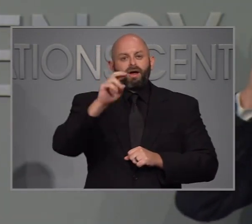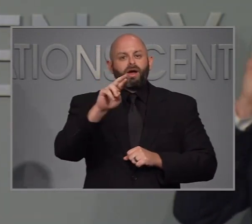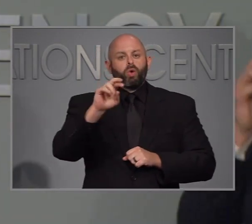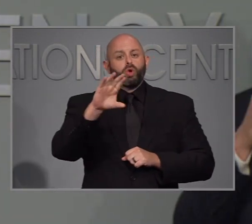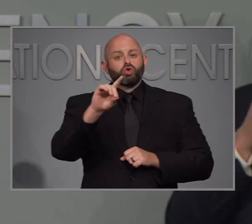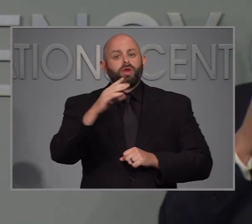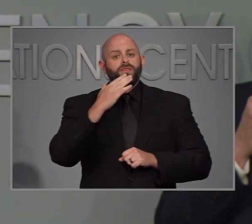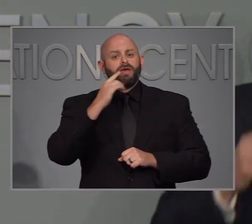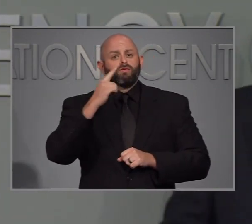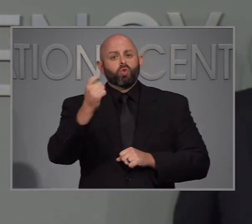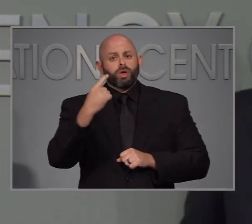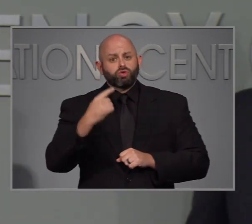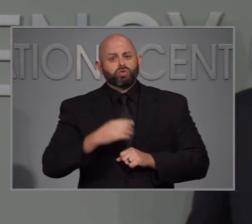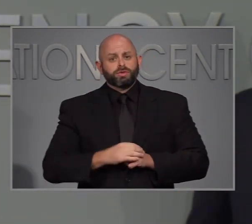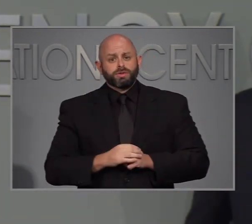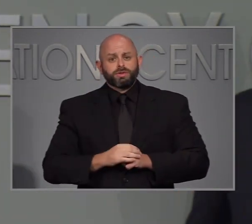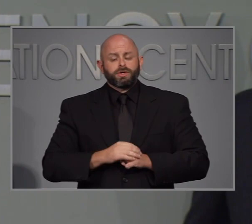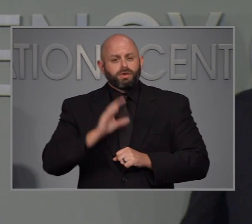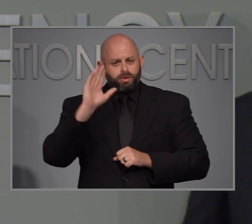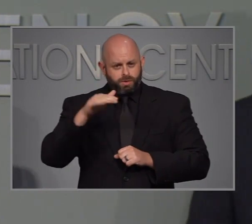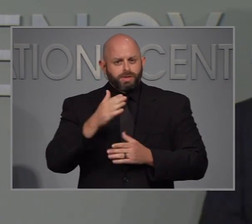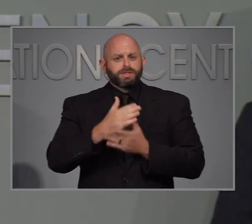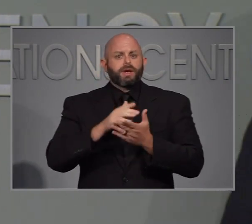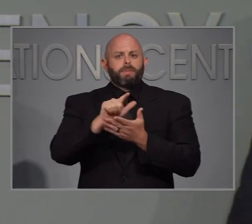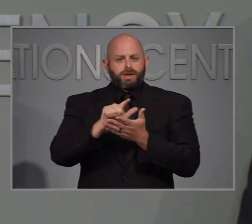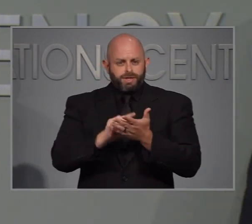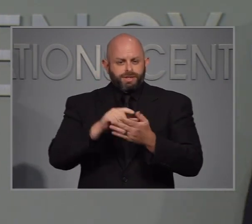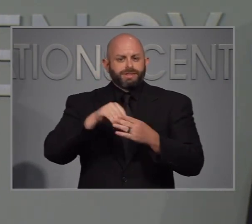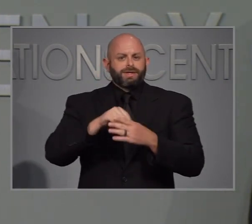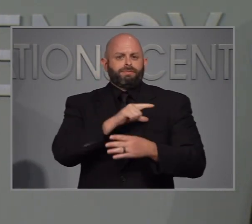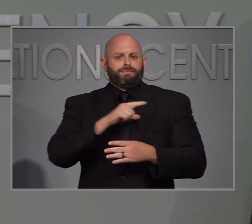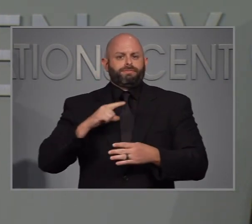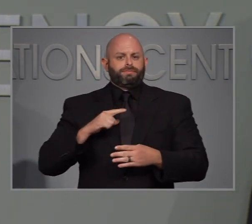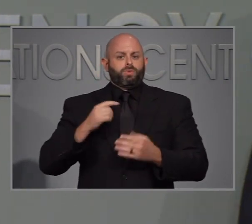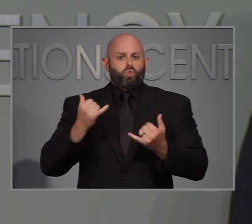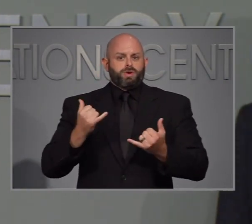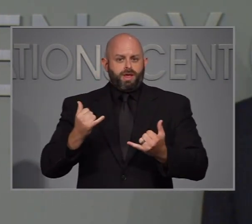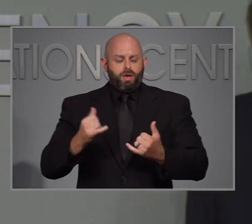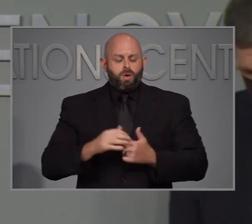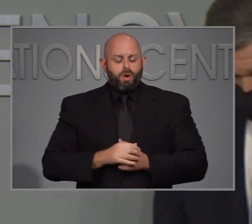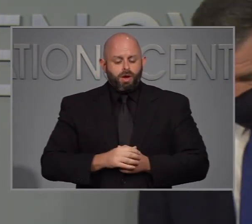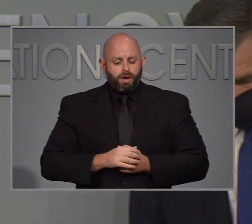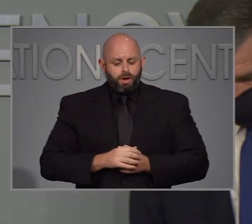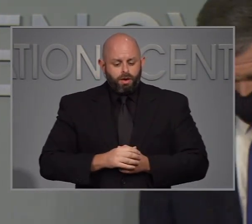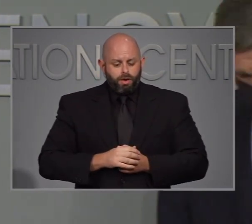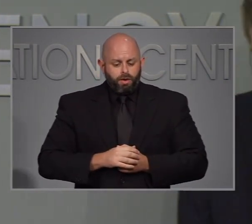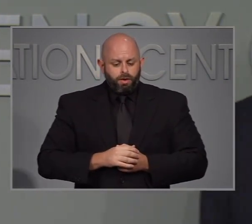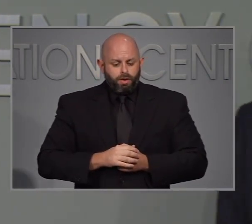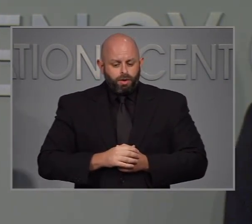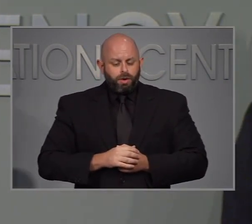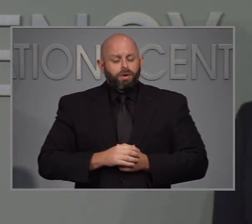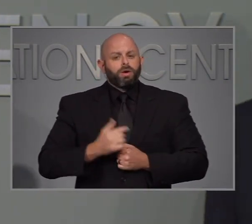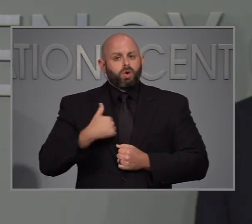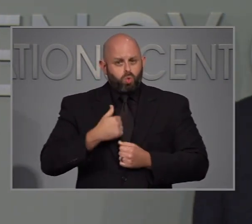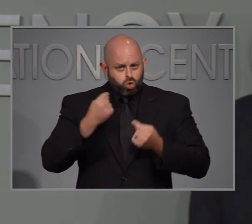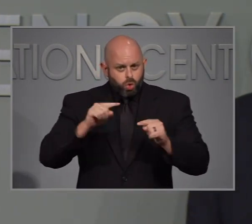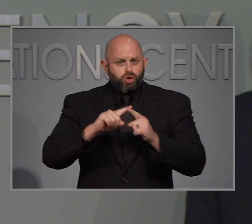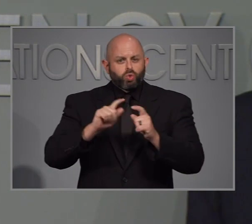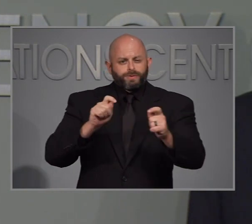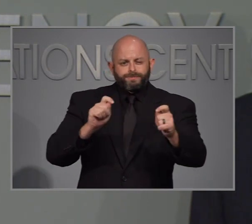Hola Richard, gracias por la pregunta. Sí, yo sé que hay legislación que está procesando, estamos tratando